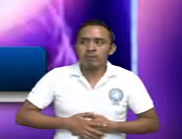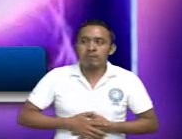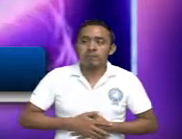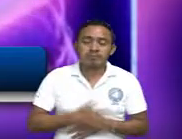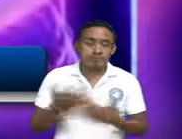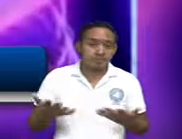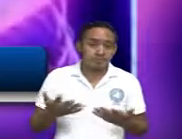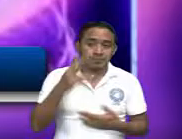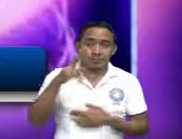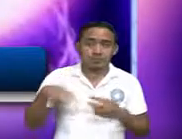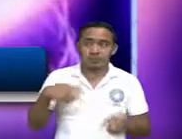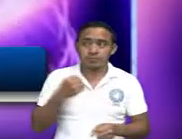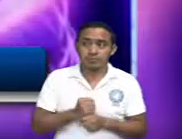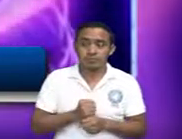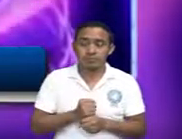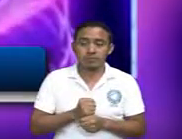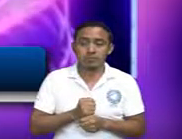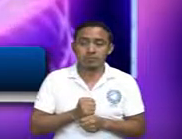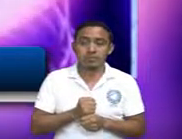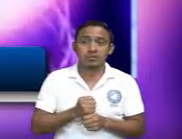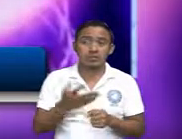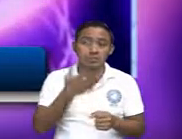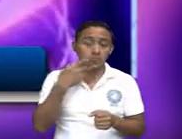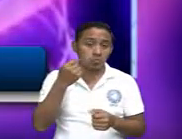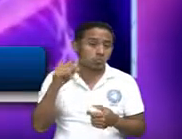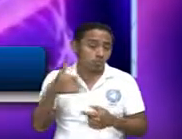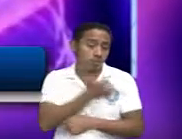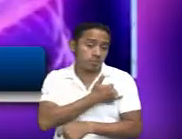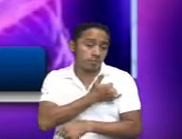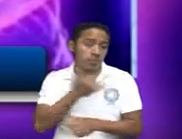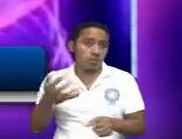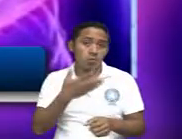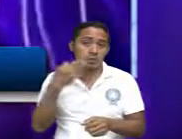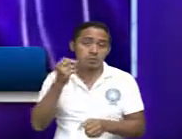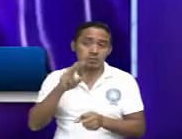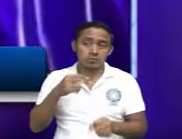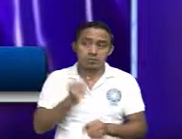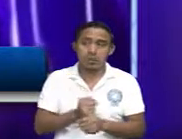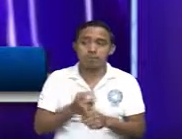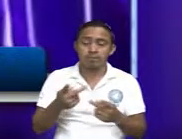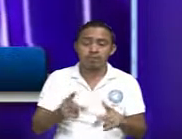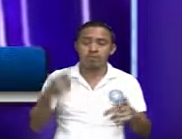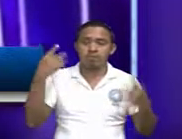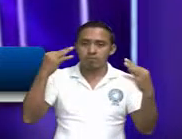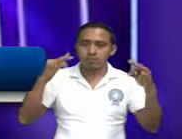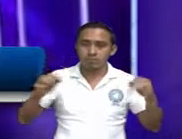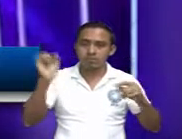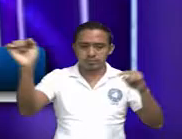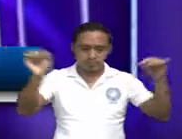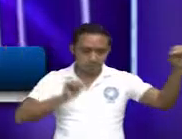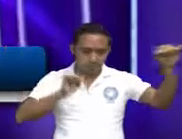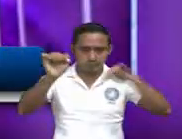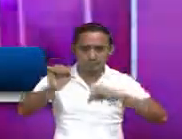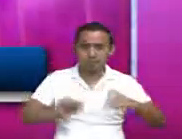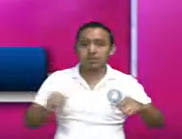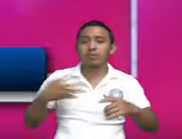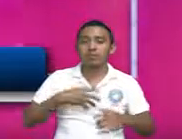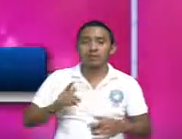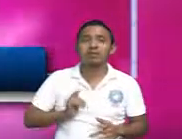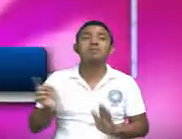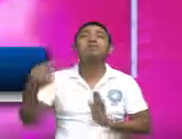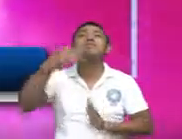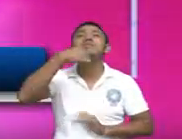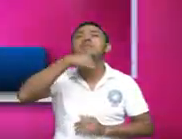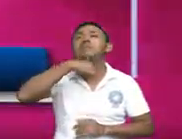¿no? 2 años apenas de estar funcionando, pero se ha vuelto un centro de referencia. Nosotros en el centro de endoscopía